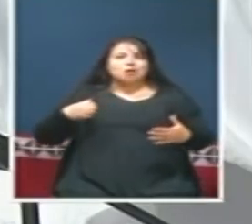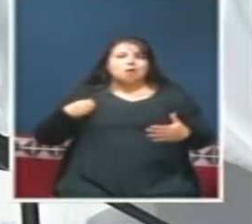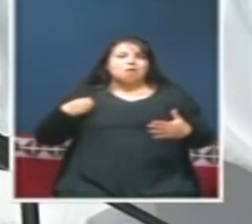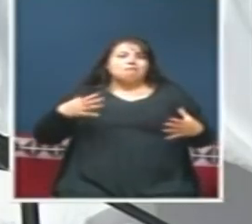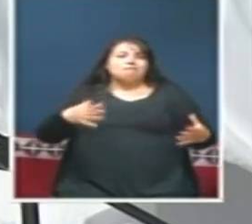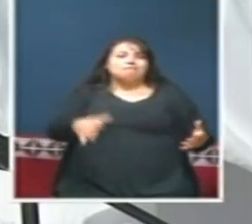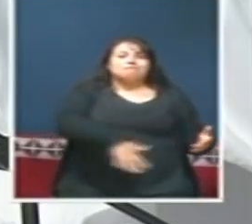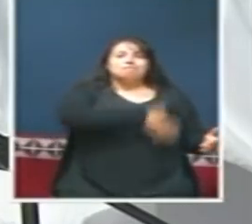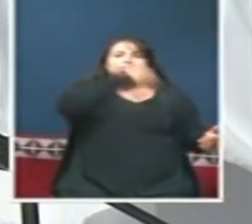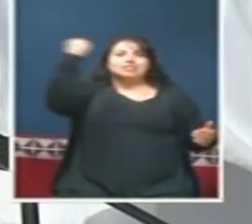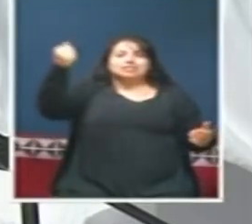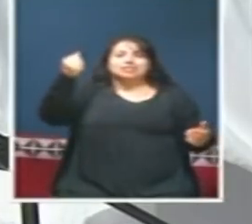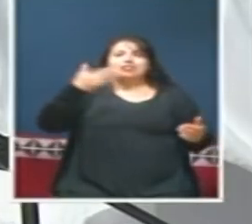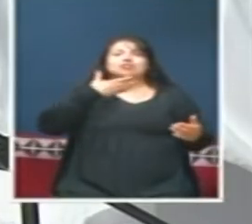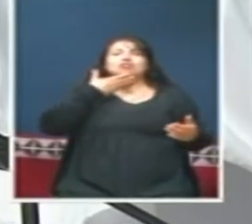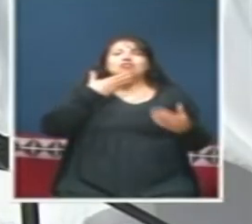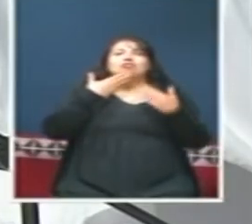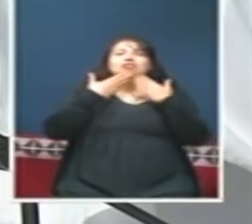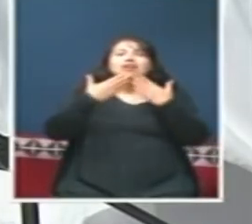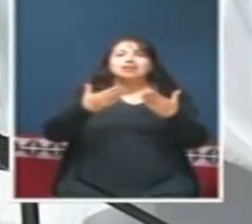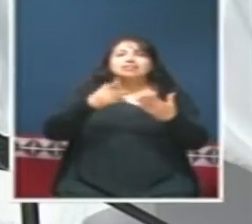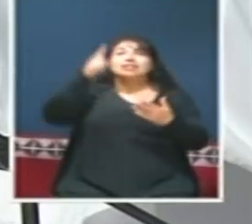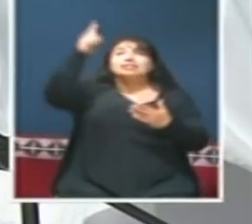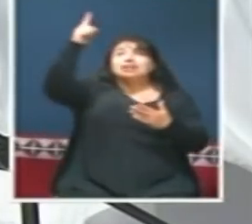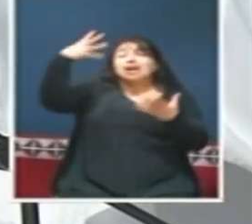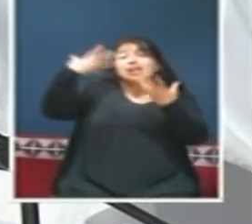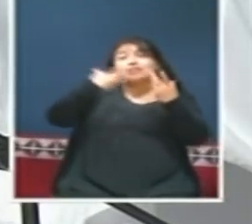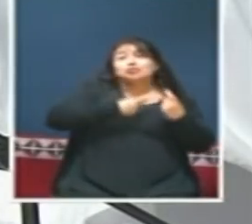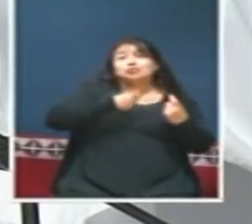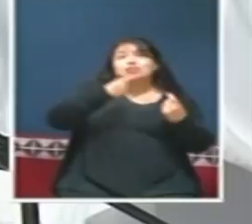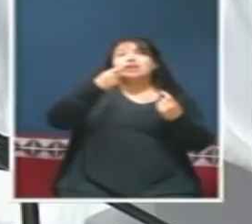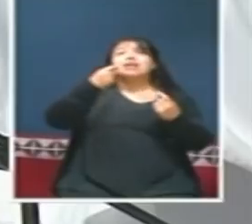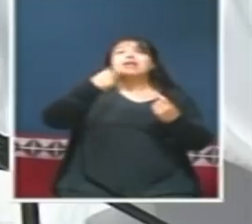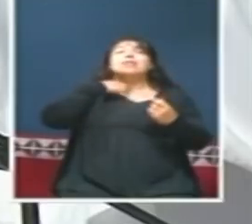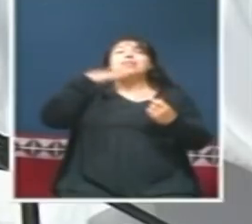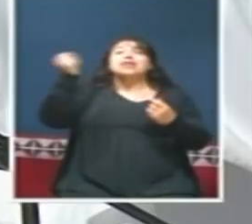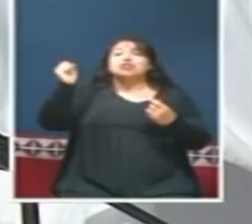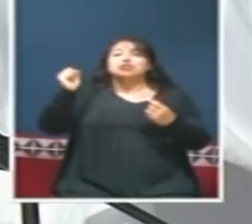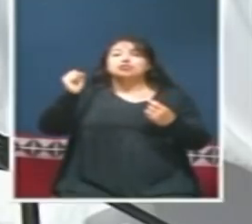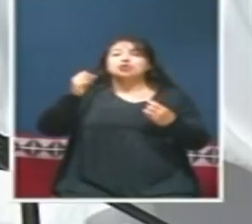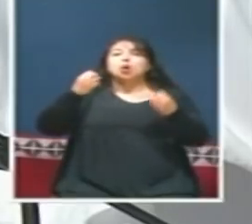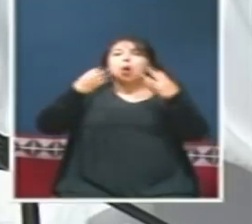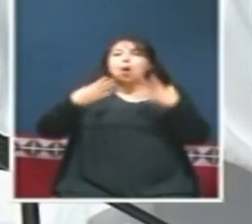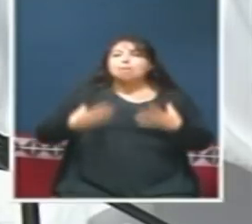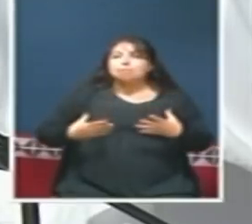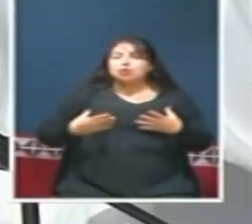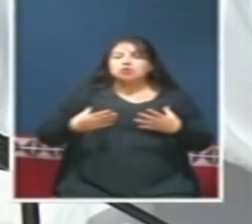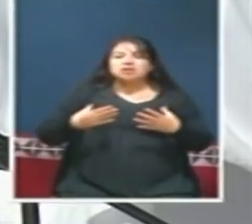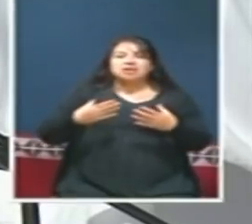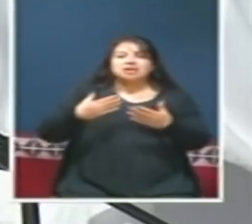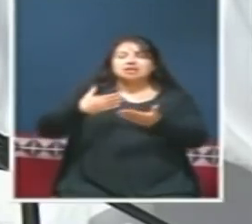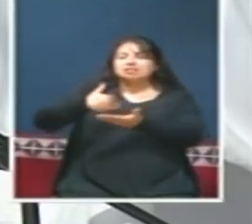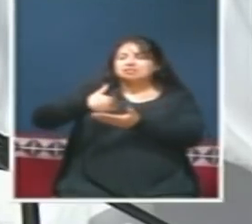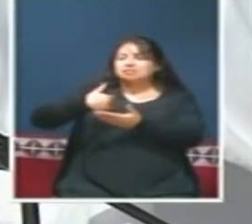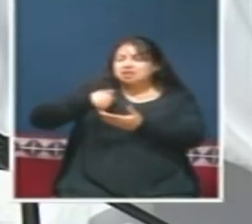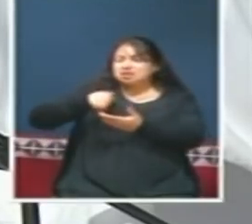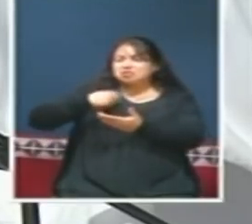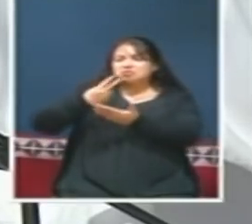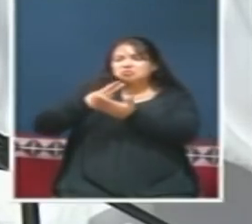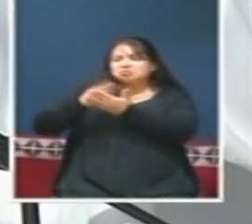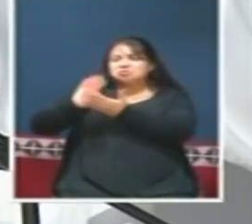del Cordero y al testimonio que dieron de él, porque despreciaron su vida hasta la